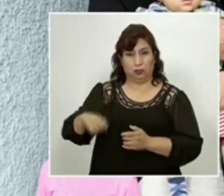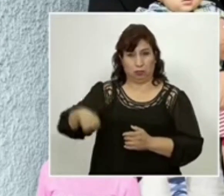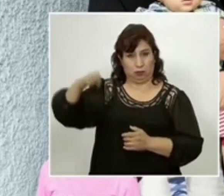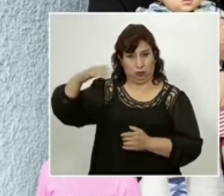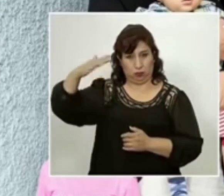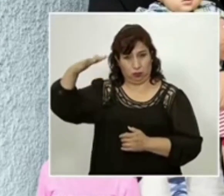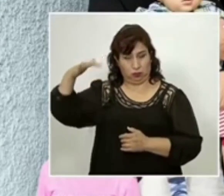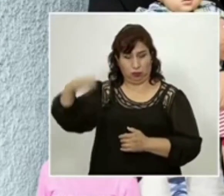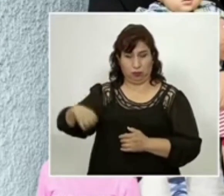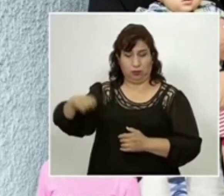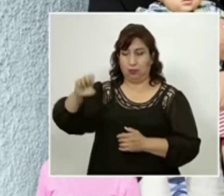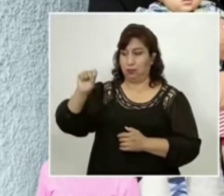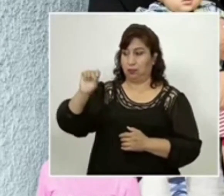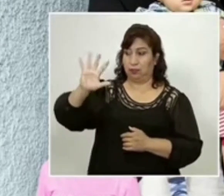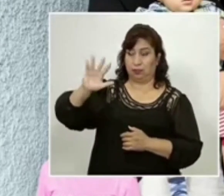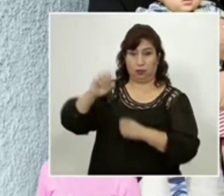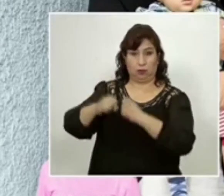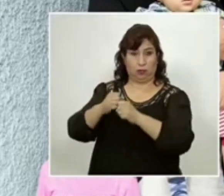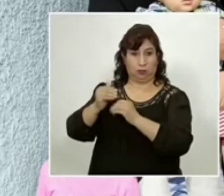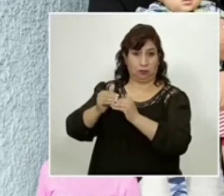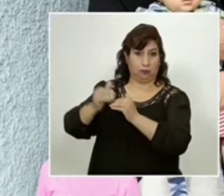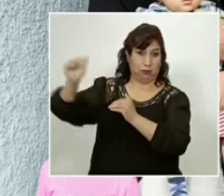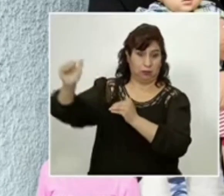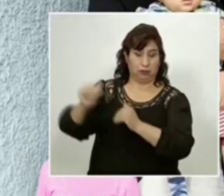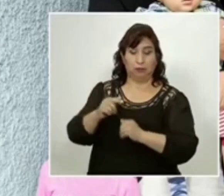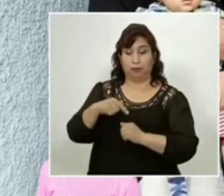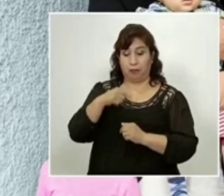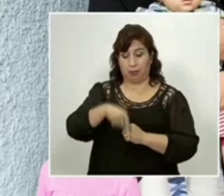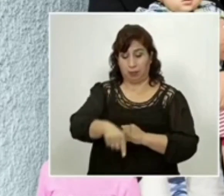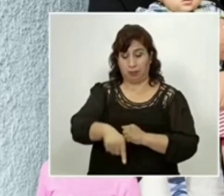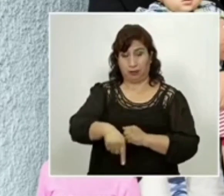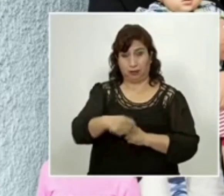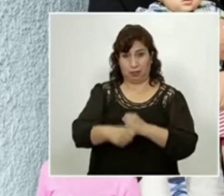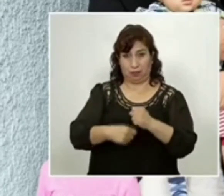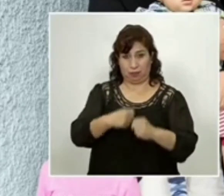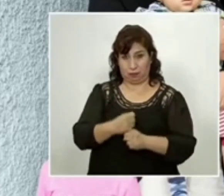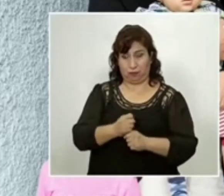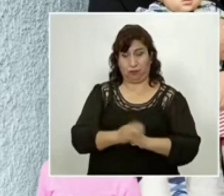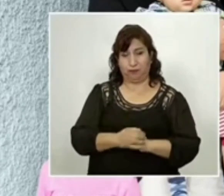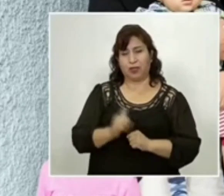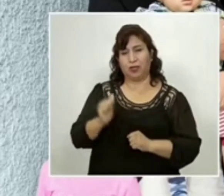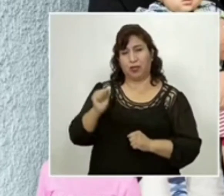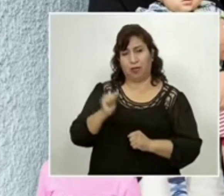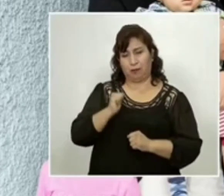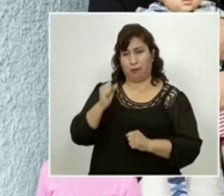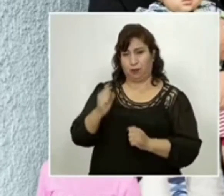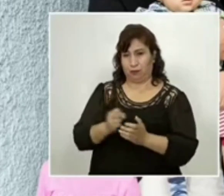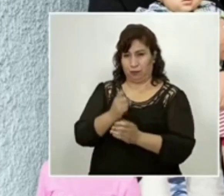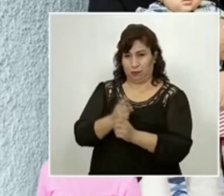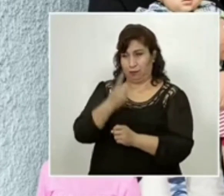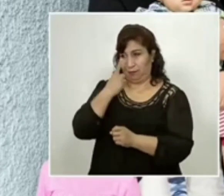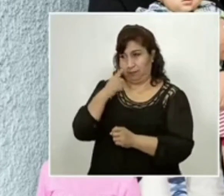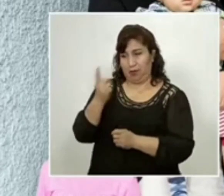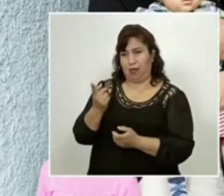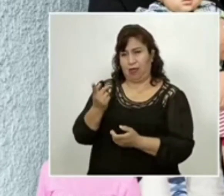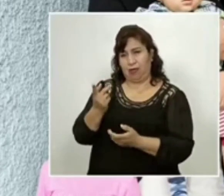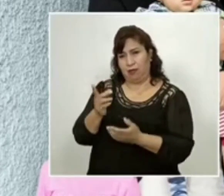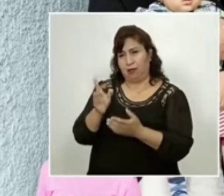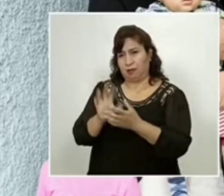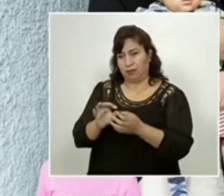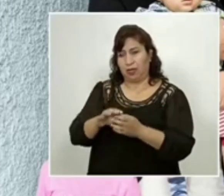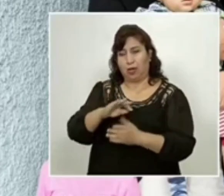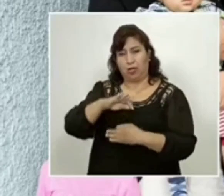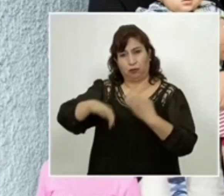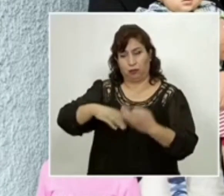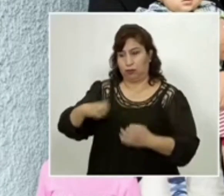de 65 años y más previstos para este año. Aprovecho la ocasión para recordar a todas las personas adultas